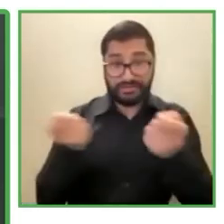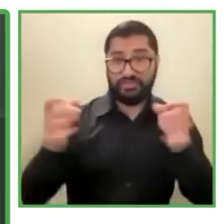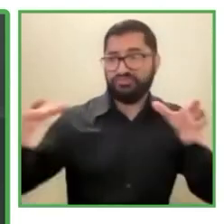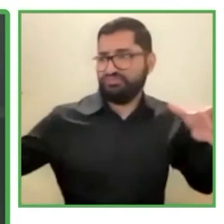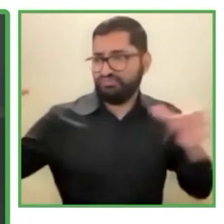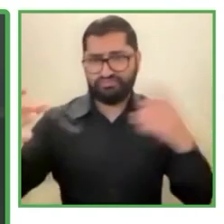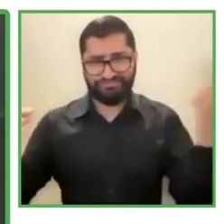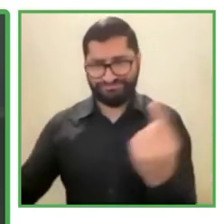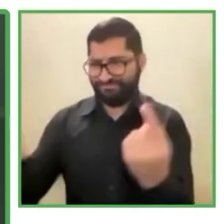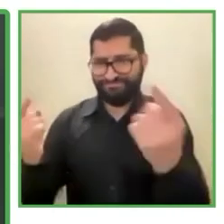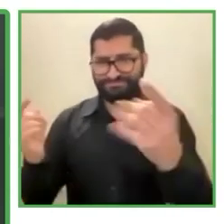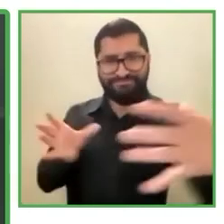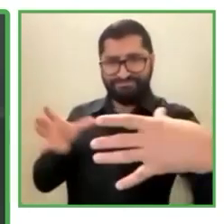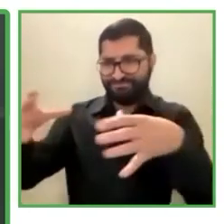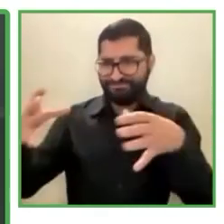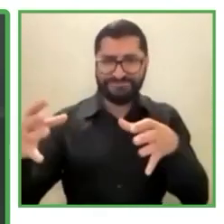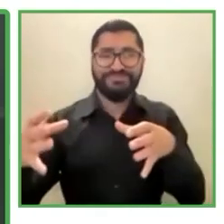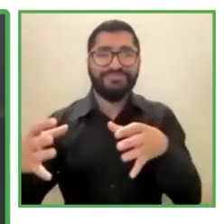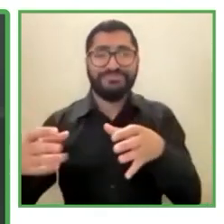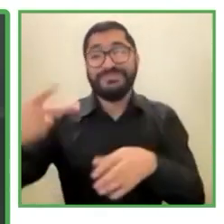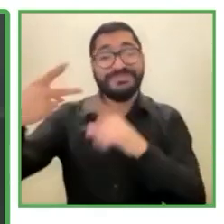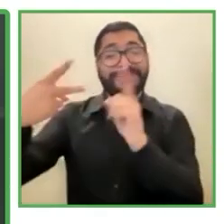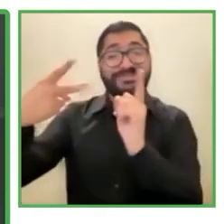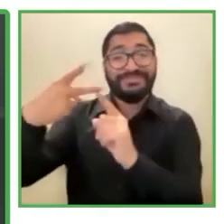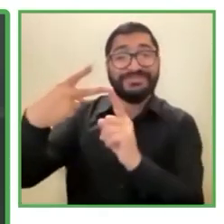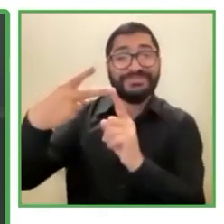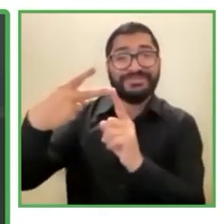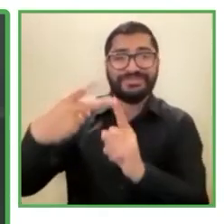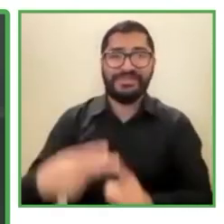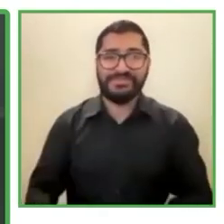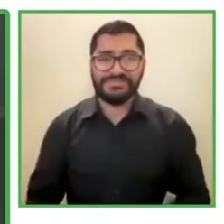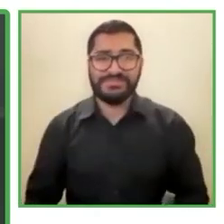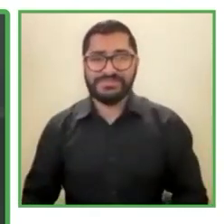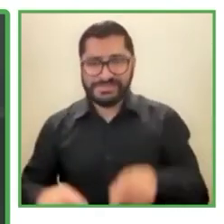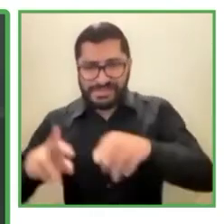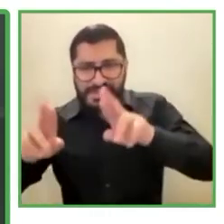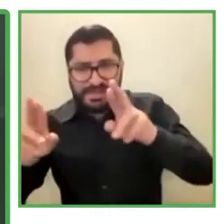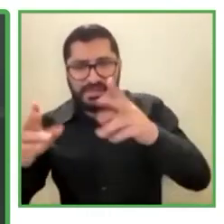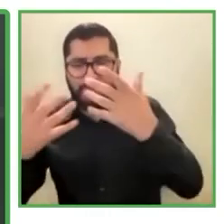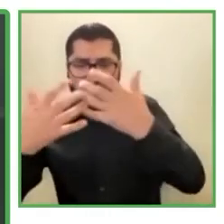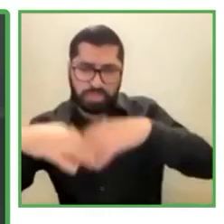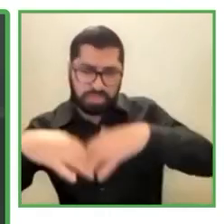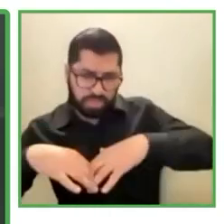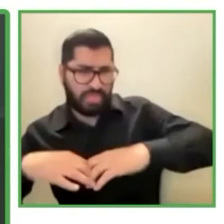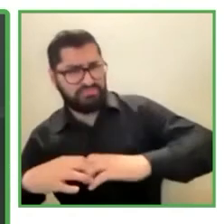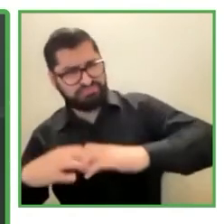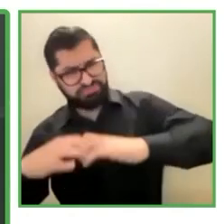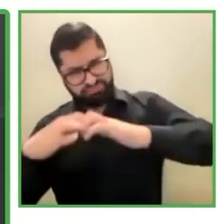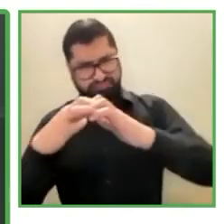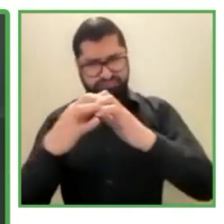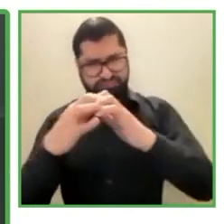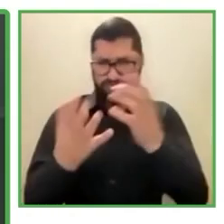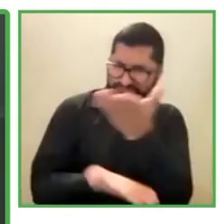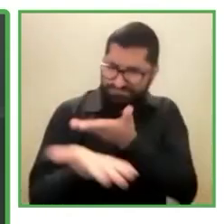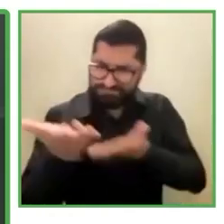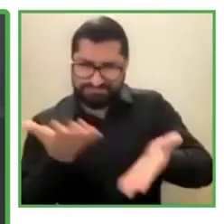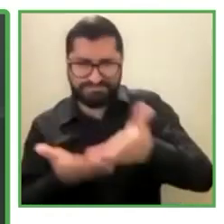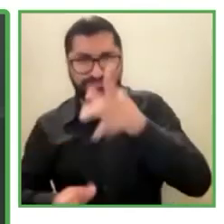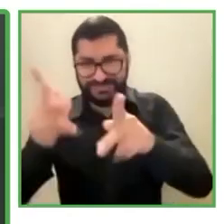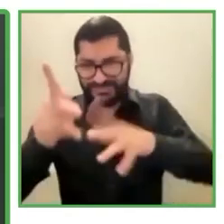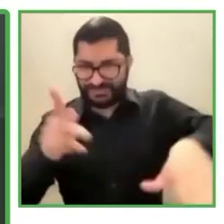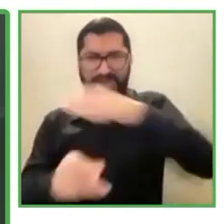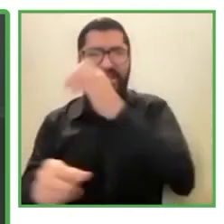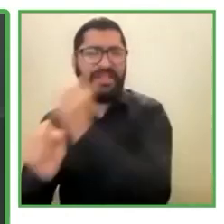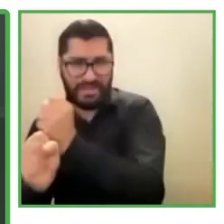ámbito es reivindicar el diálogo social para el trabajo, el empleo y la inclusión. Estos espacios